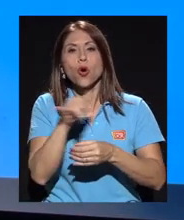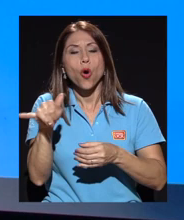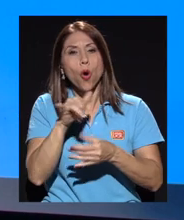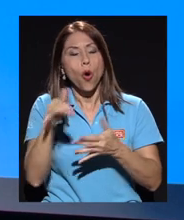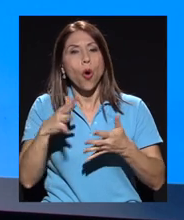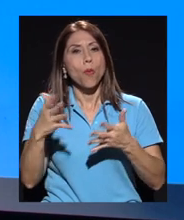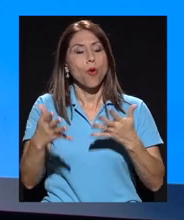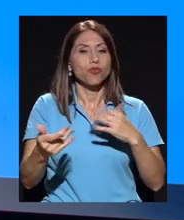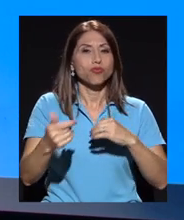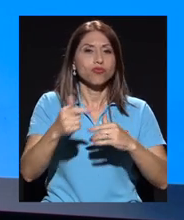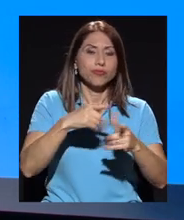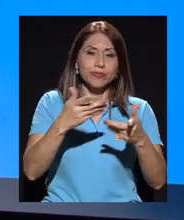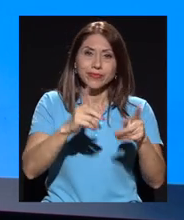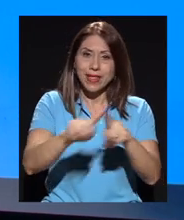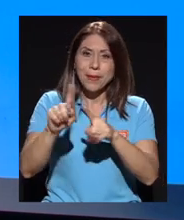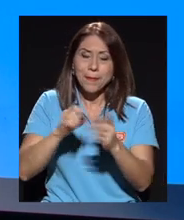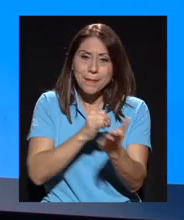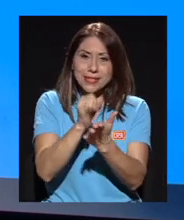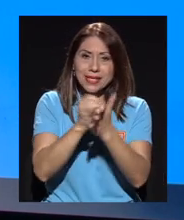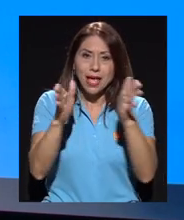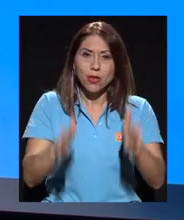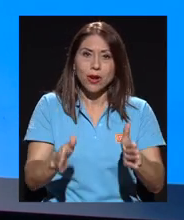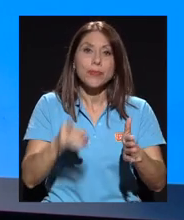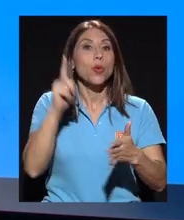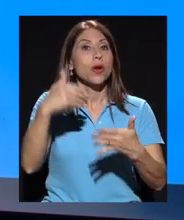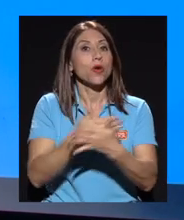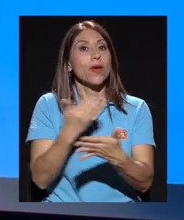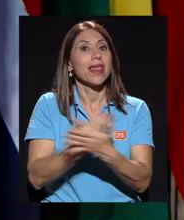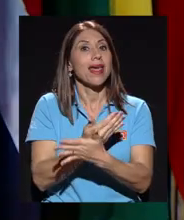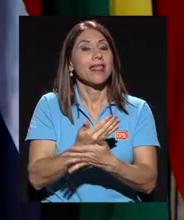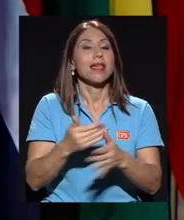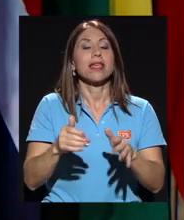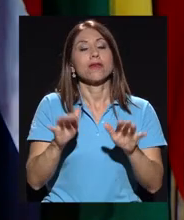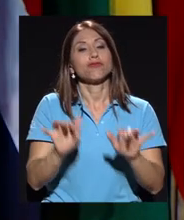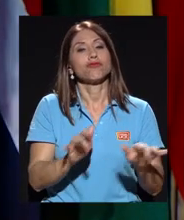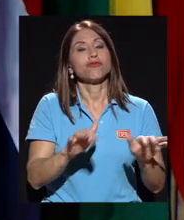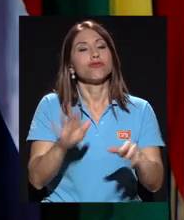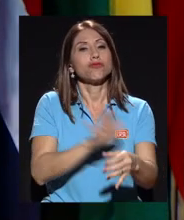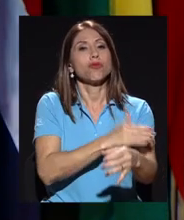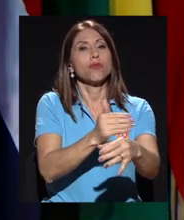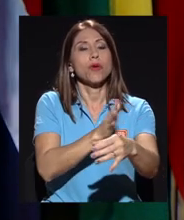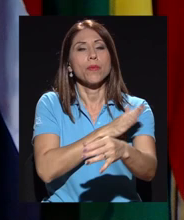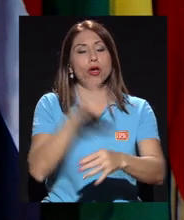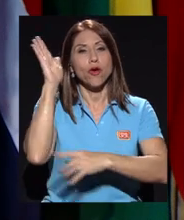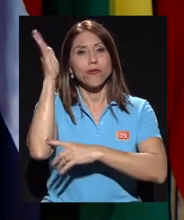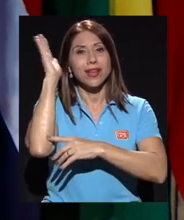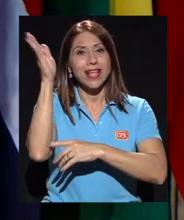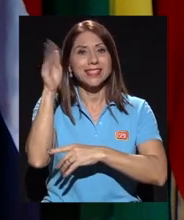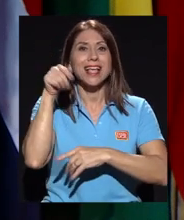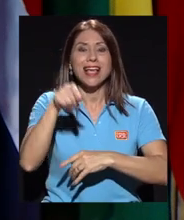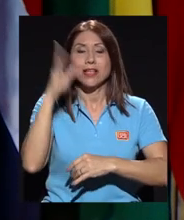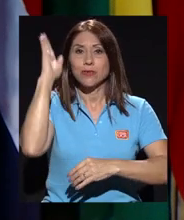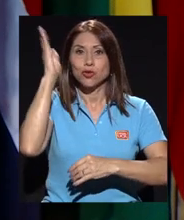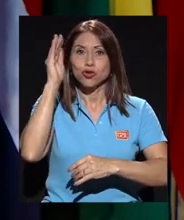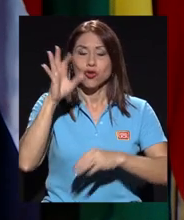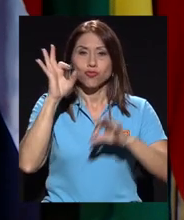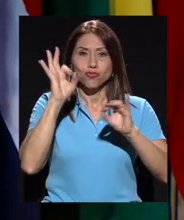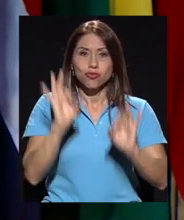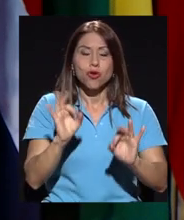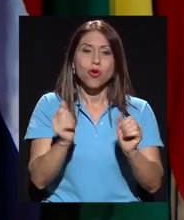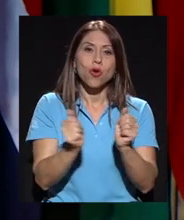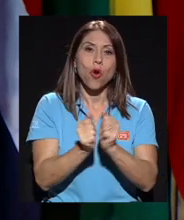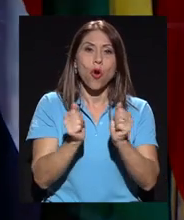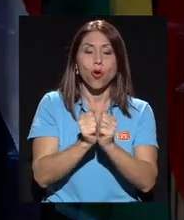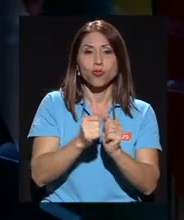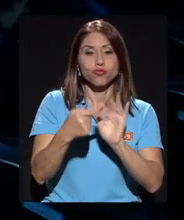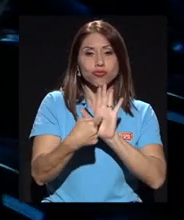compositora. Una de las novedades fueron los recitales conferencia que combinaron la exposición magistral con la ejecución de las obras de las